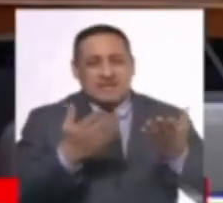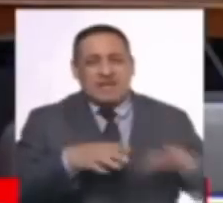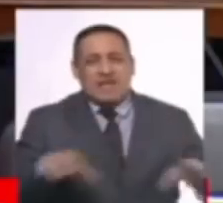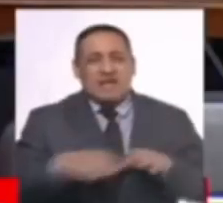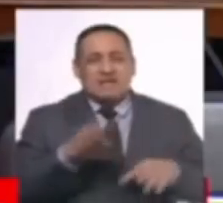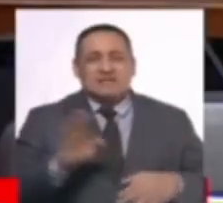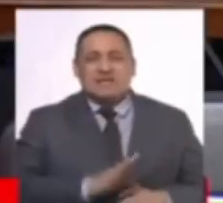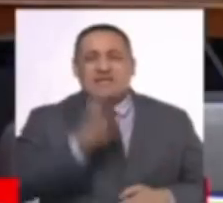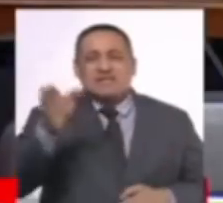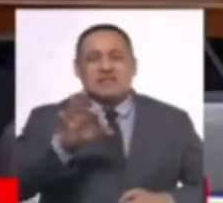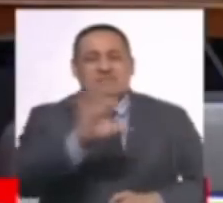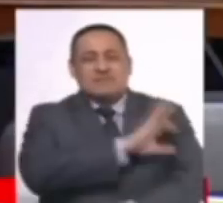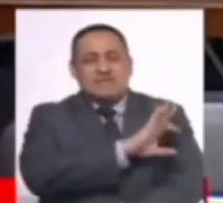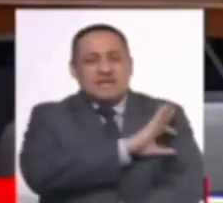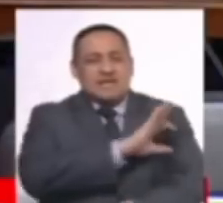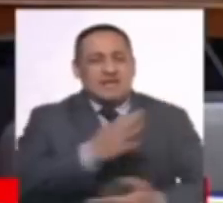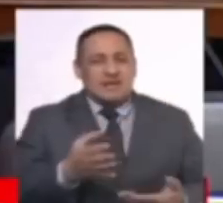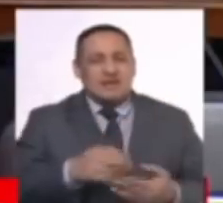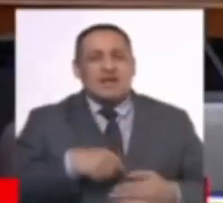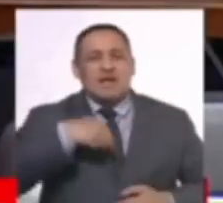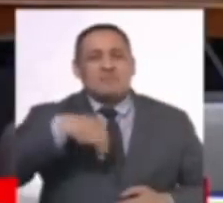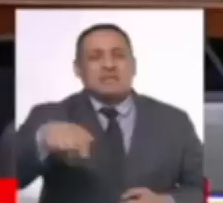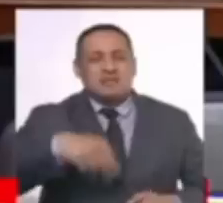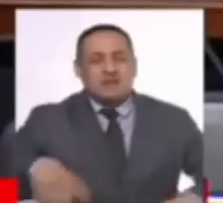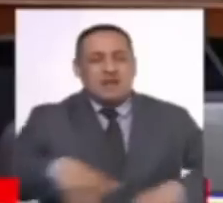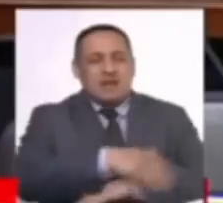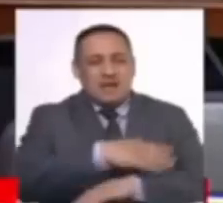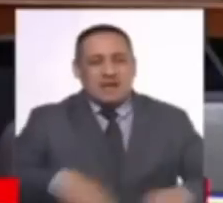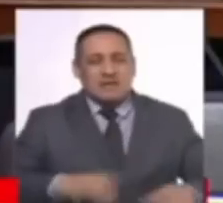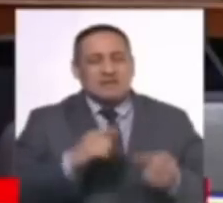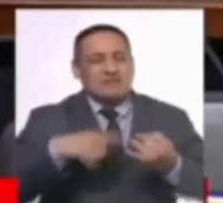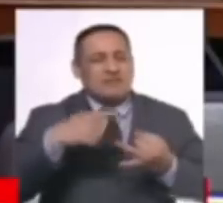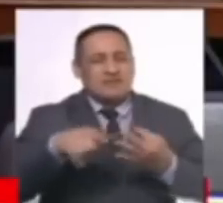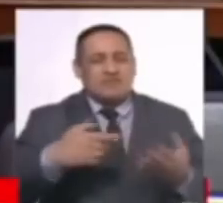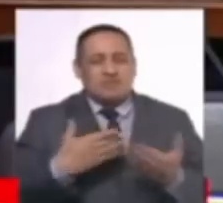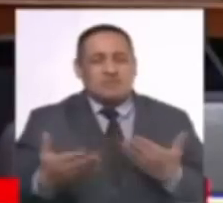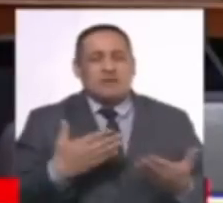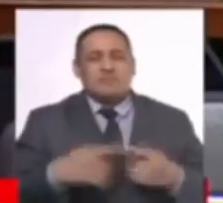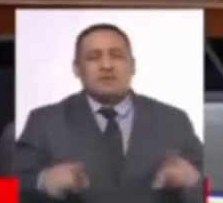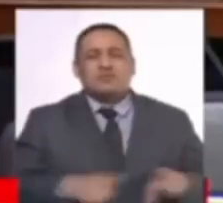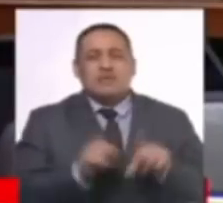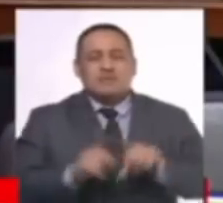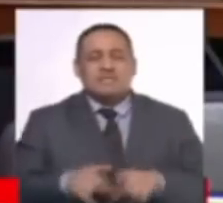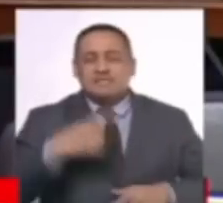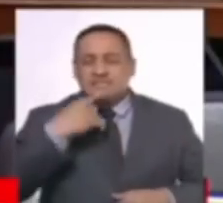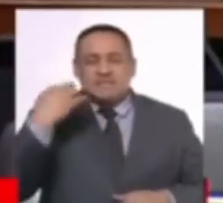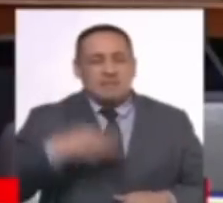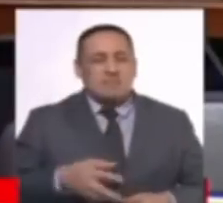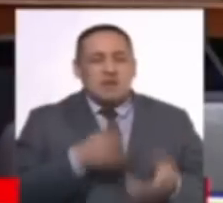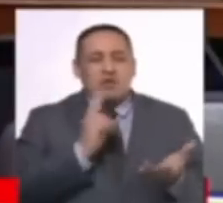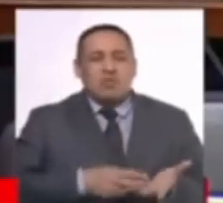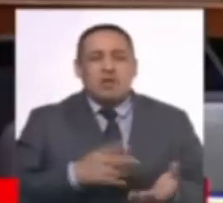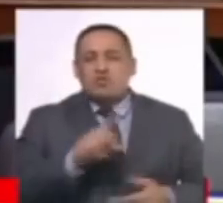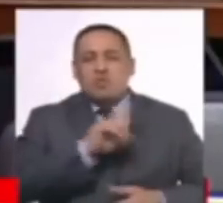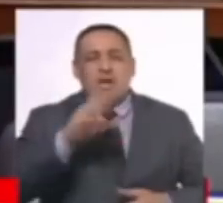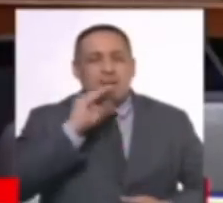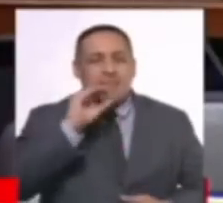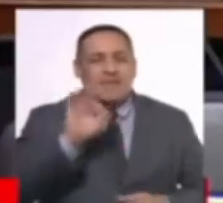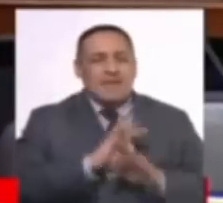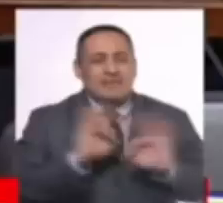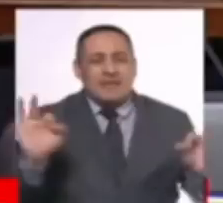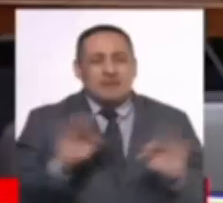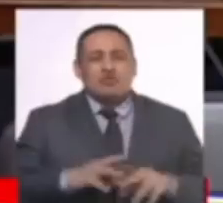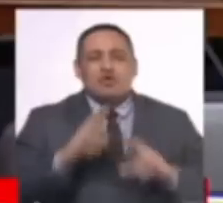idas a la fiscalía, caminando en la calle, de diferentes formas, pero terminando siempre en lo mismo, no declarando,